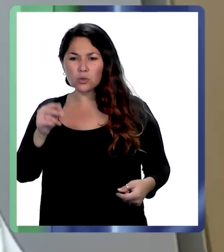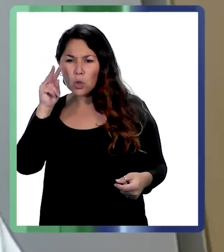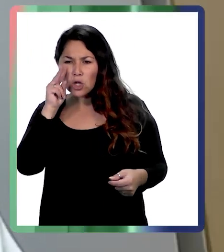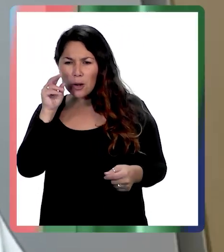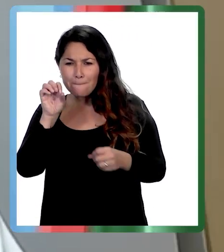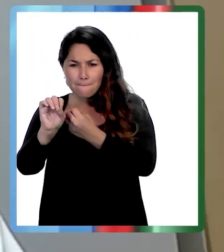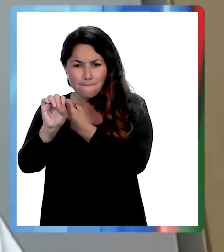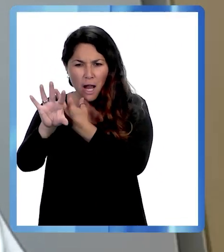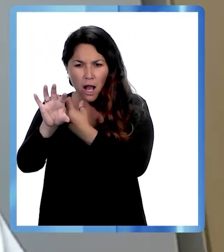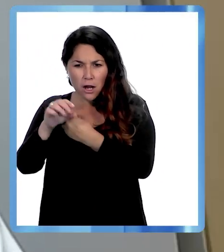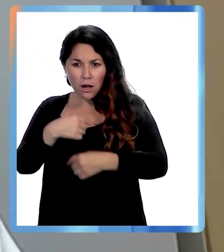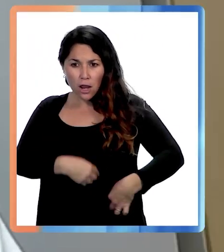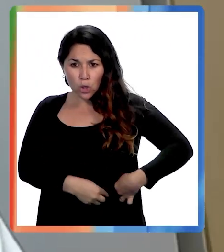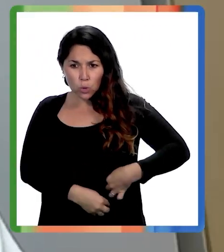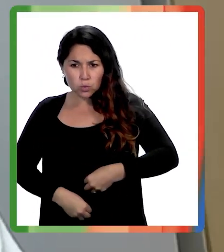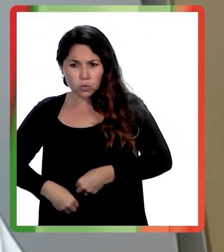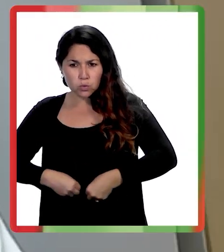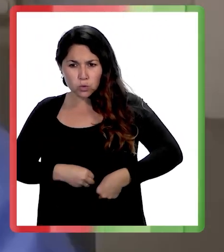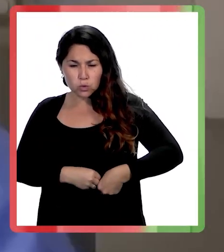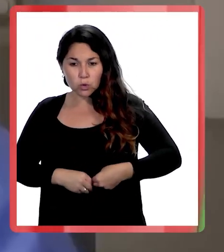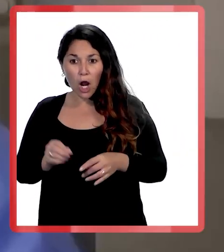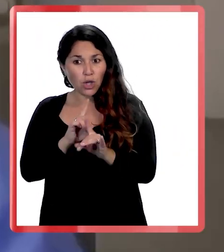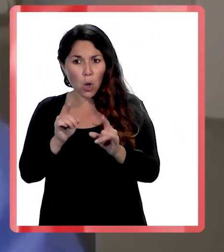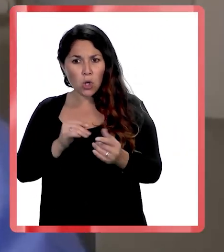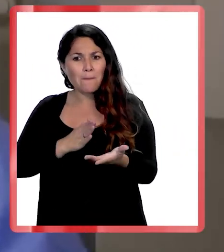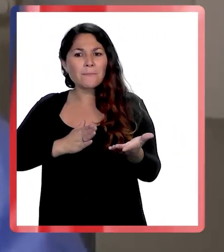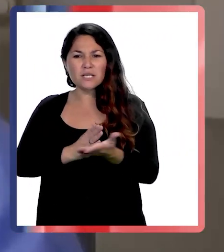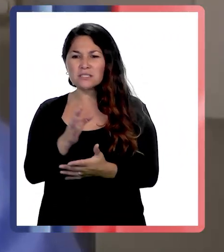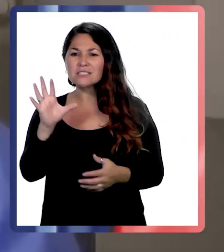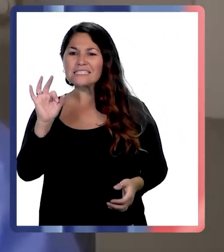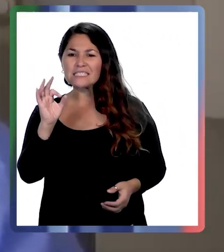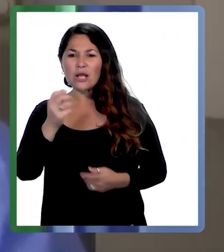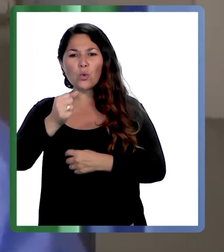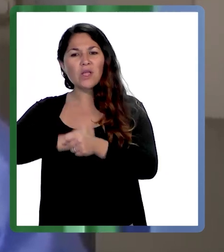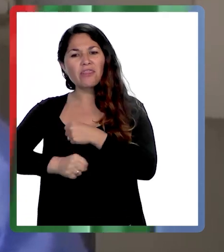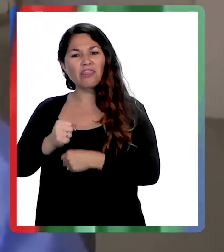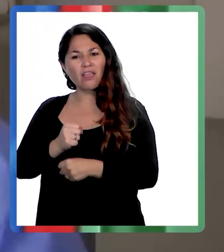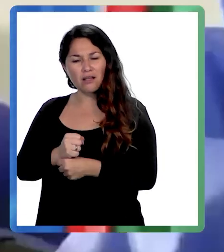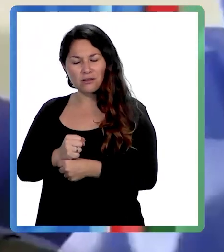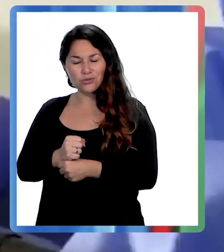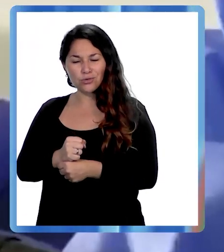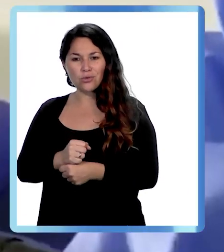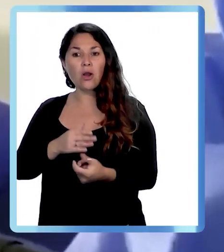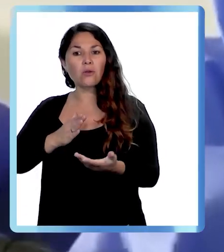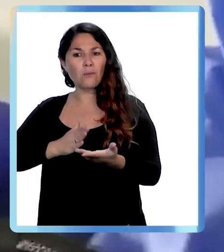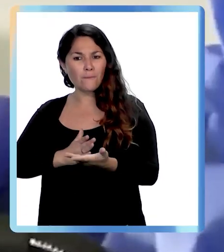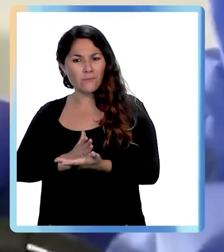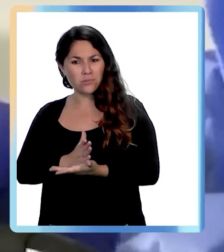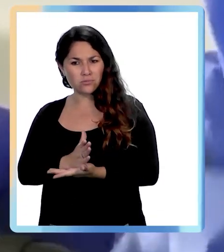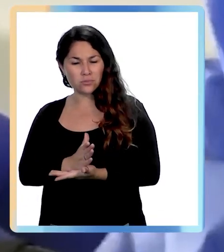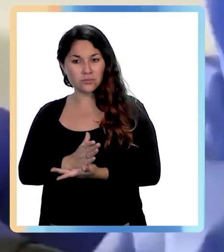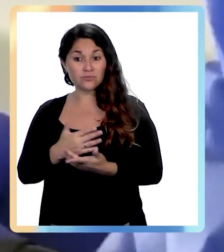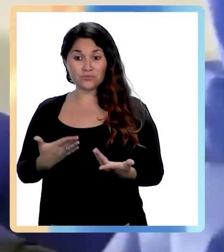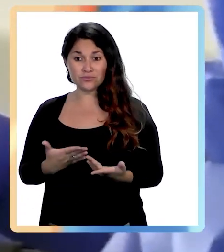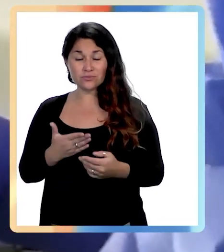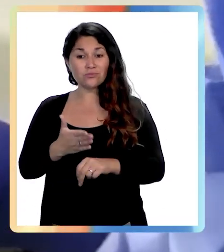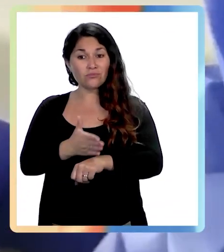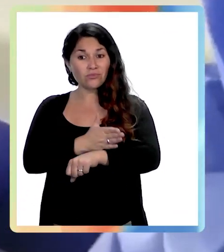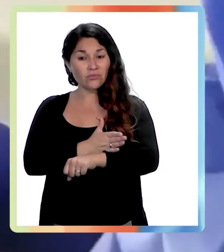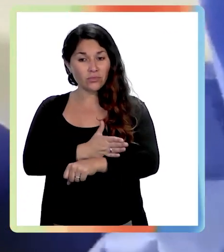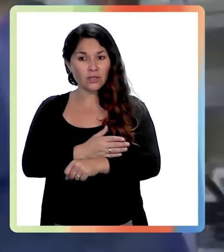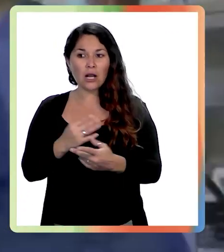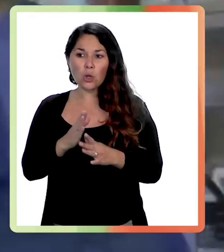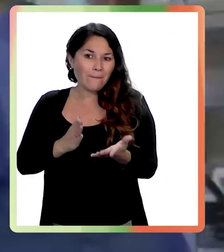la colonoscopía, ya no fuera a partir de los 50 años, que era históricamente el hacerse ese examen como prevención, sino